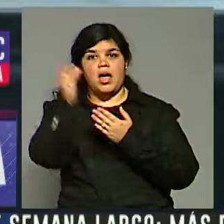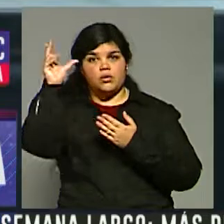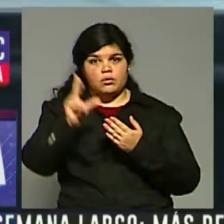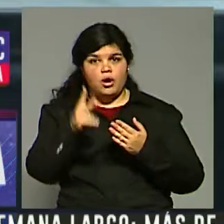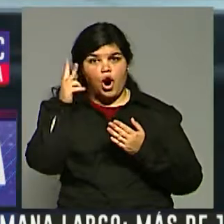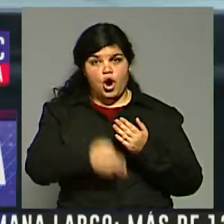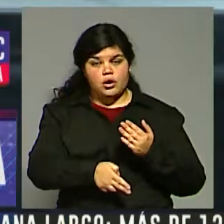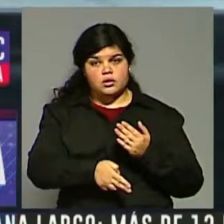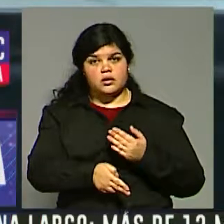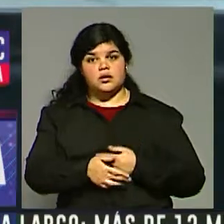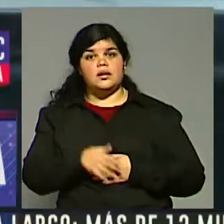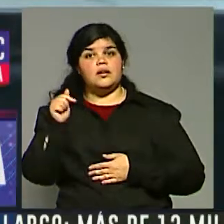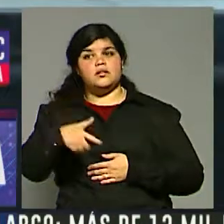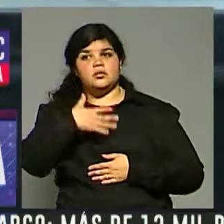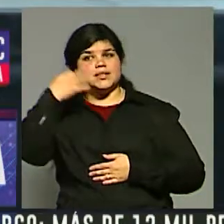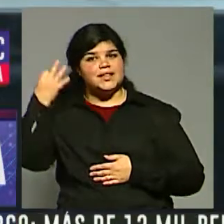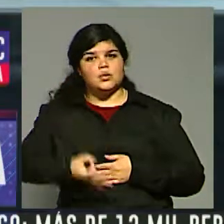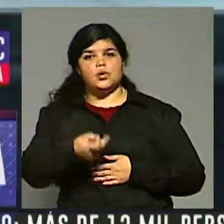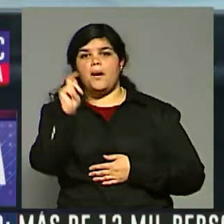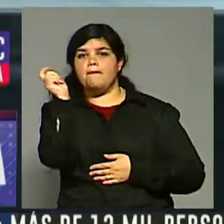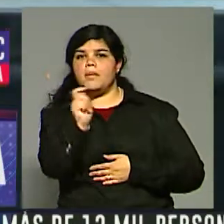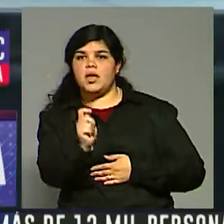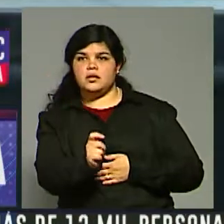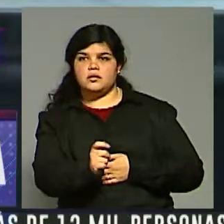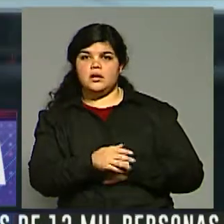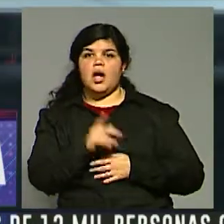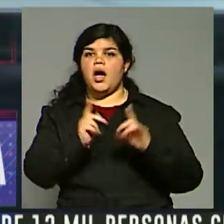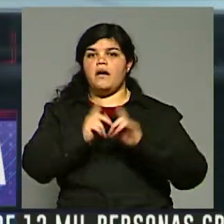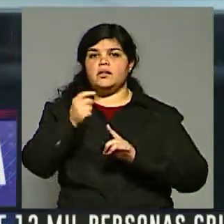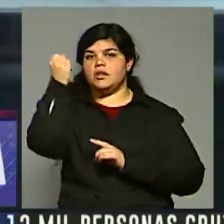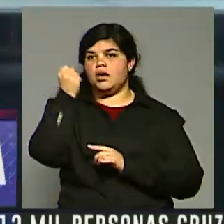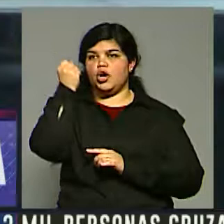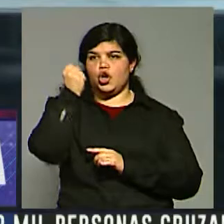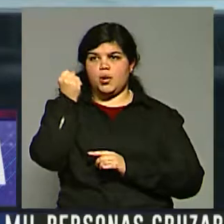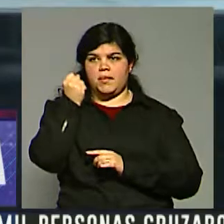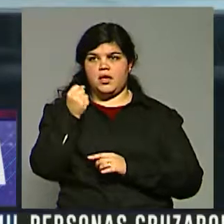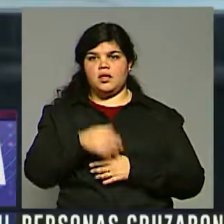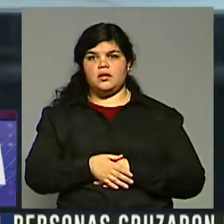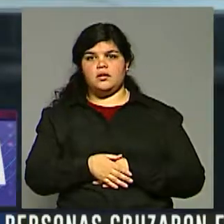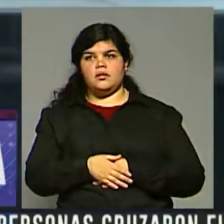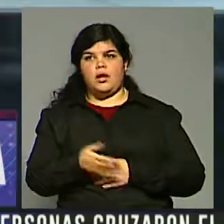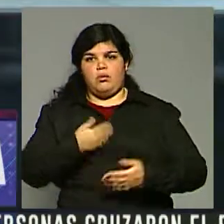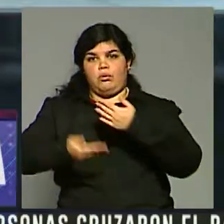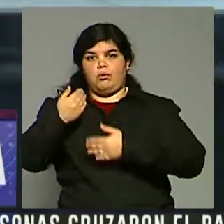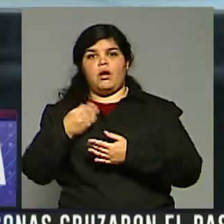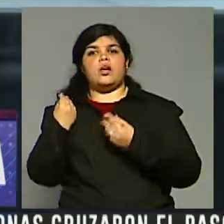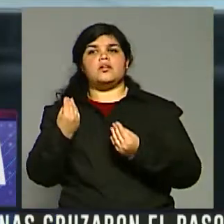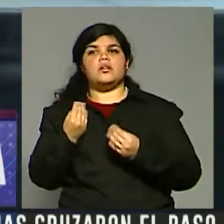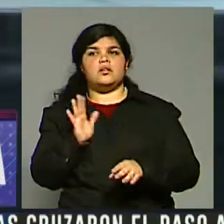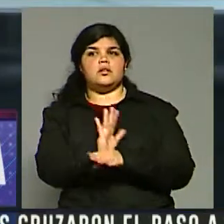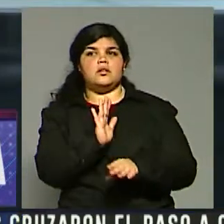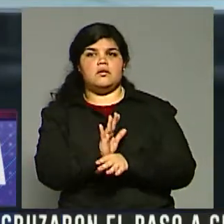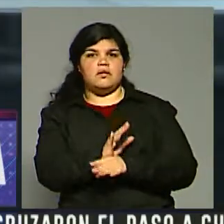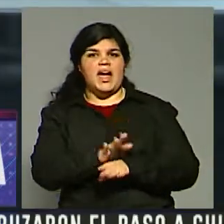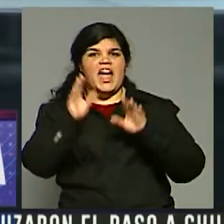nos vamos a encontrar ante meses en los cuales la situación económica va a ser contractiva, es decir, es muy probable que el crecimiento económico